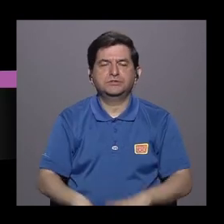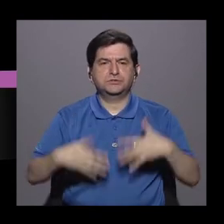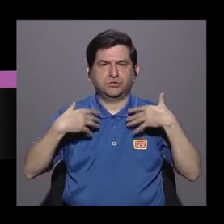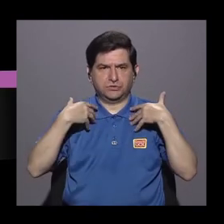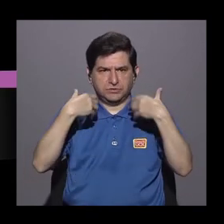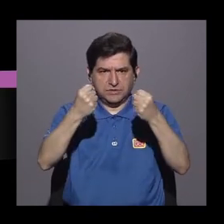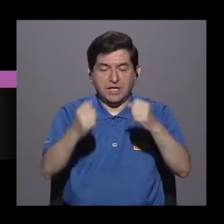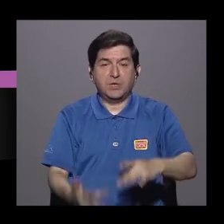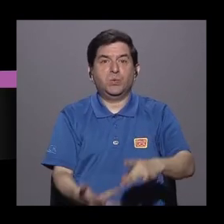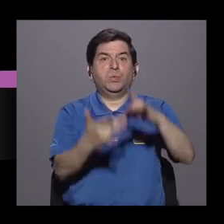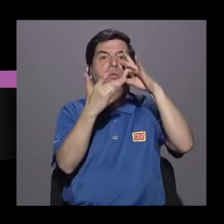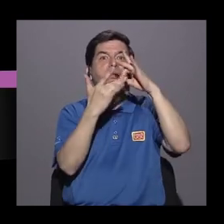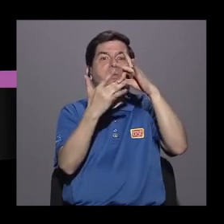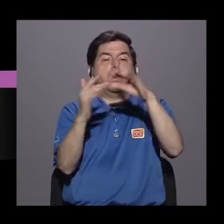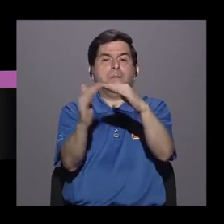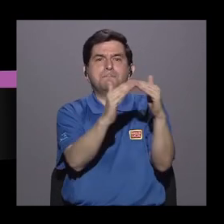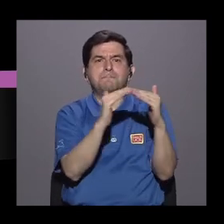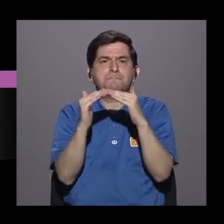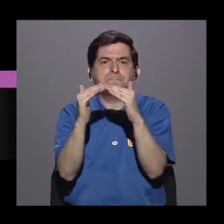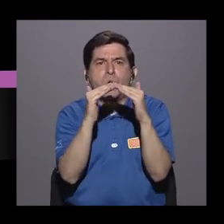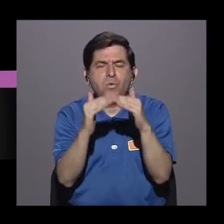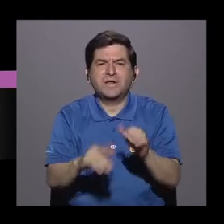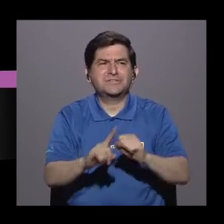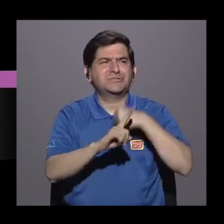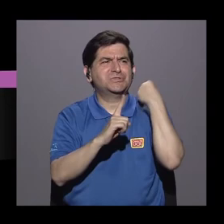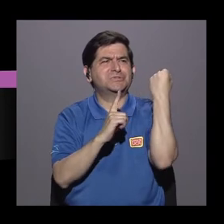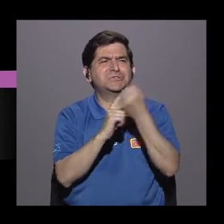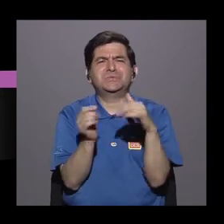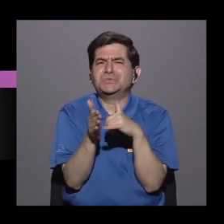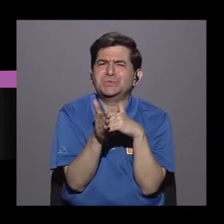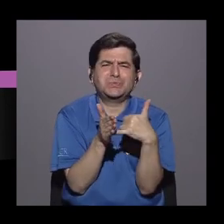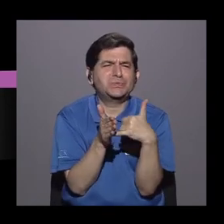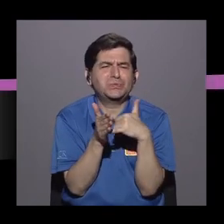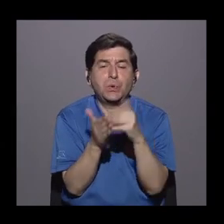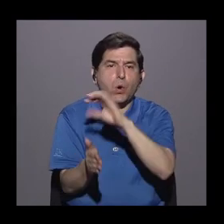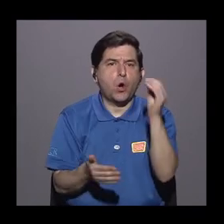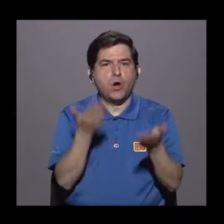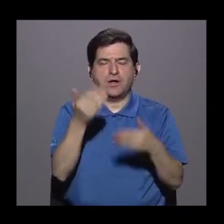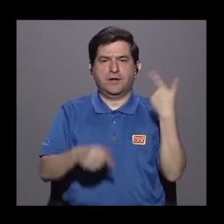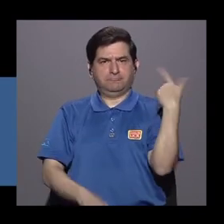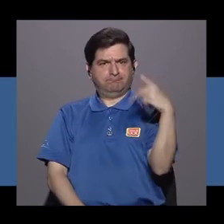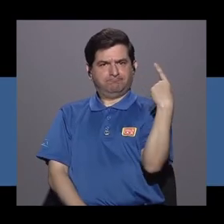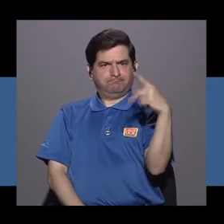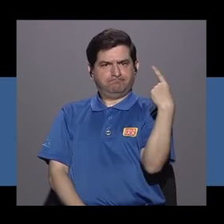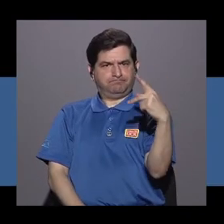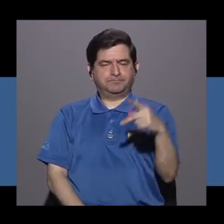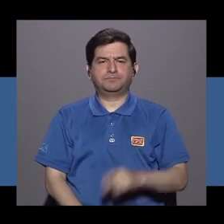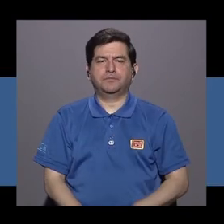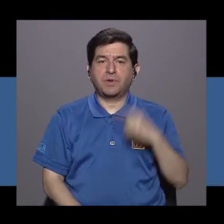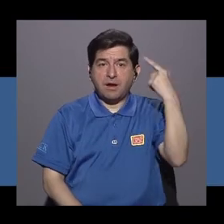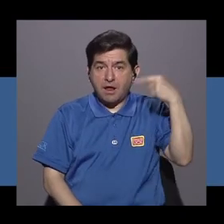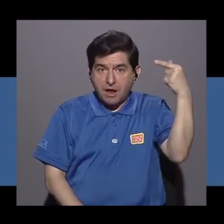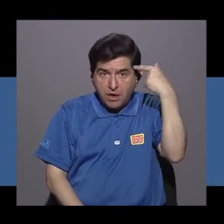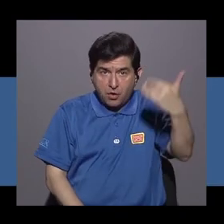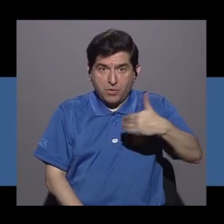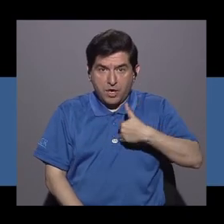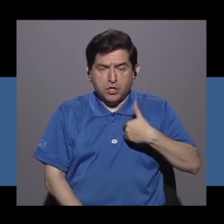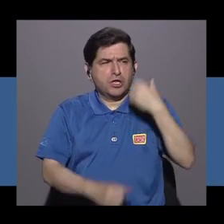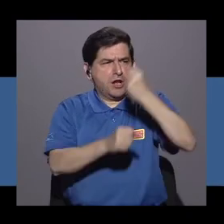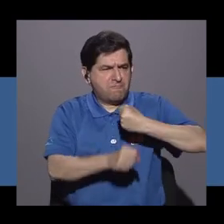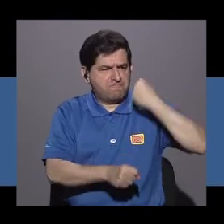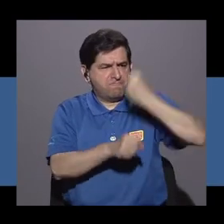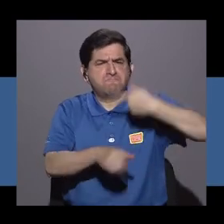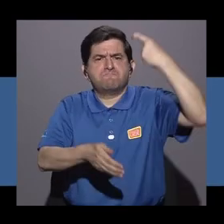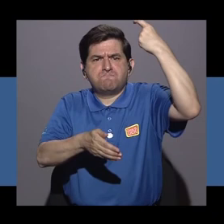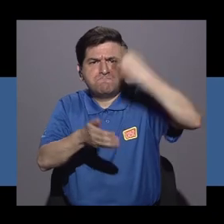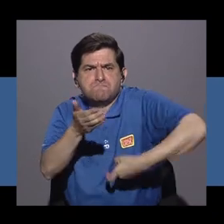cobertura sanitaria, especialmente para las poblaciones que son más vulnerables o que están en mayor riesgo. El Estado tiene